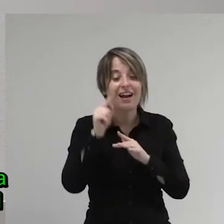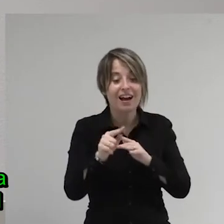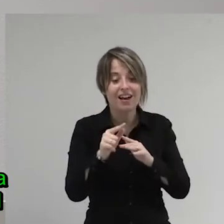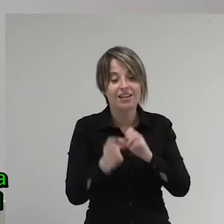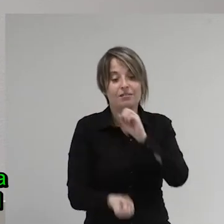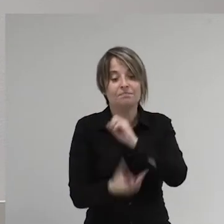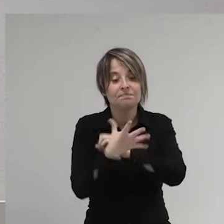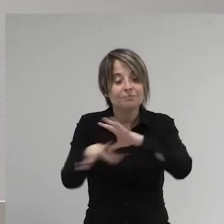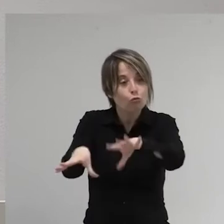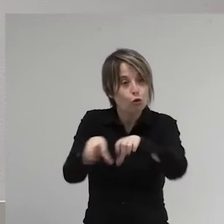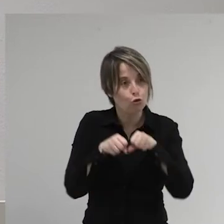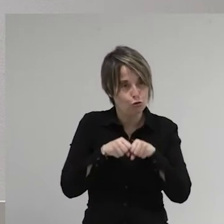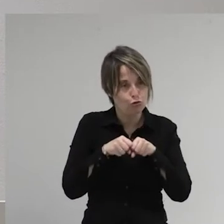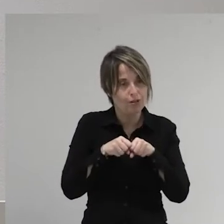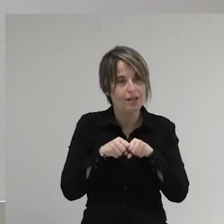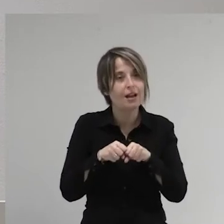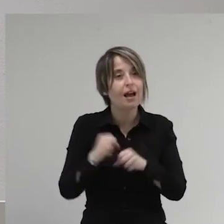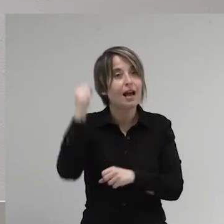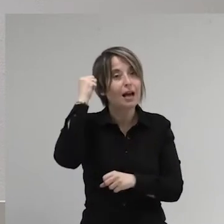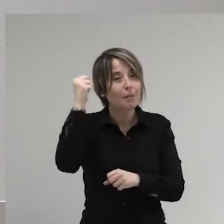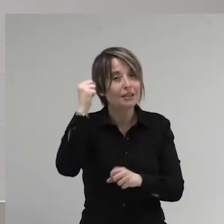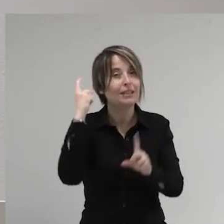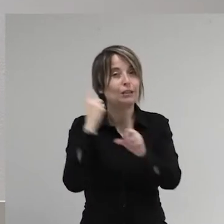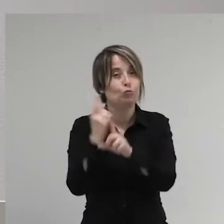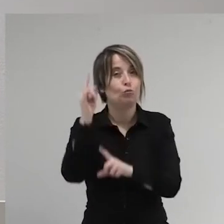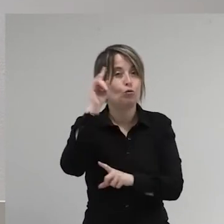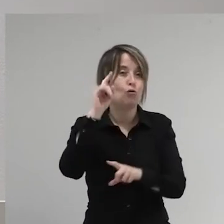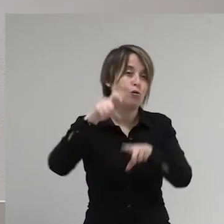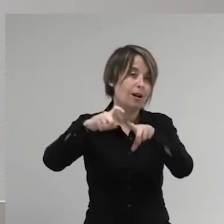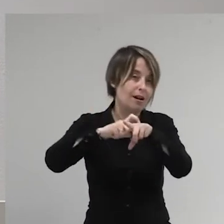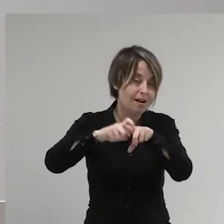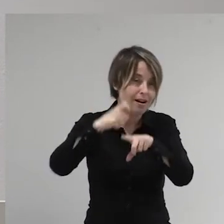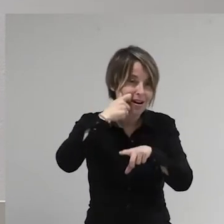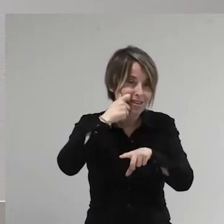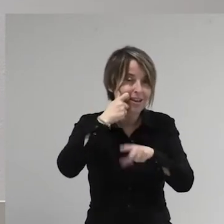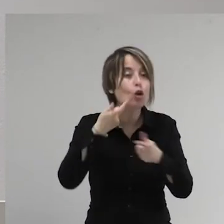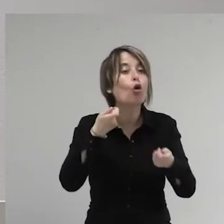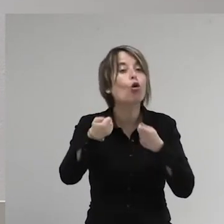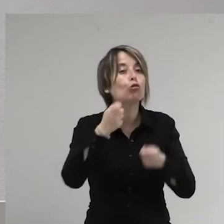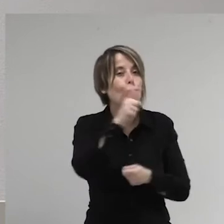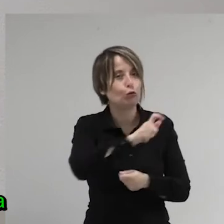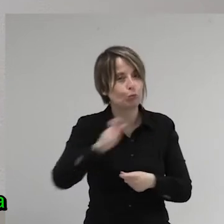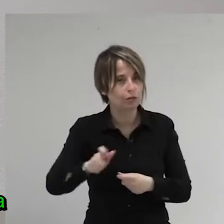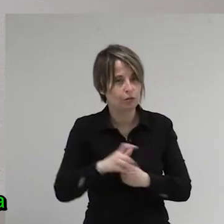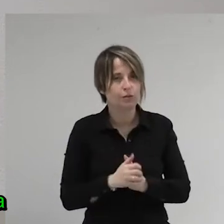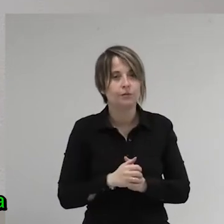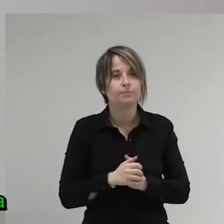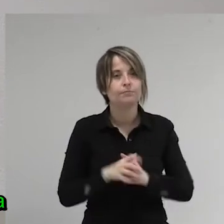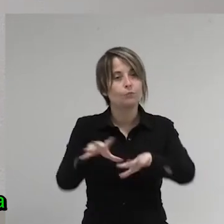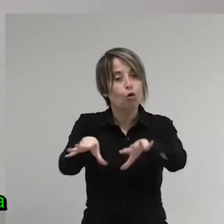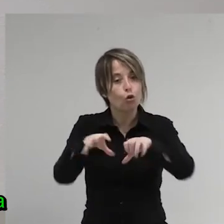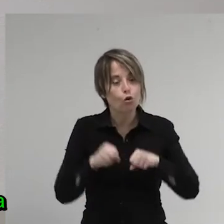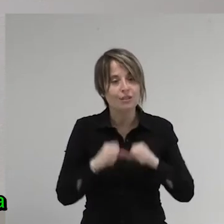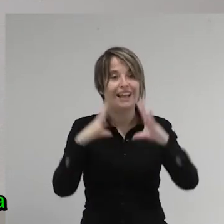empresa colonial, del capitalismo racial y el control poblacional, ¿sí? La conquista de